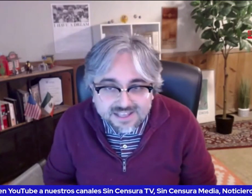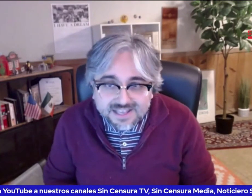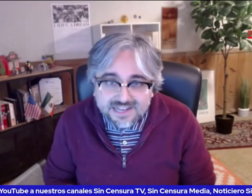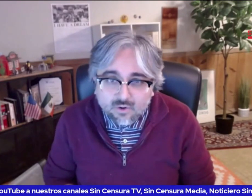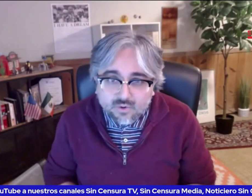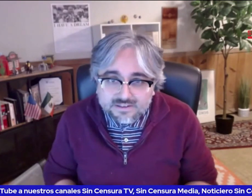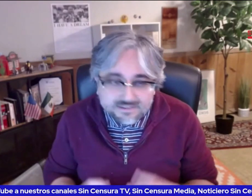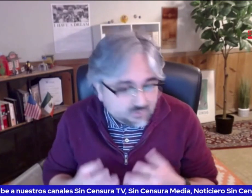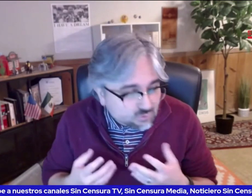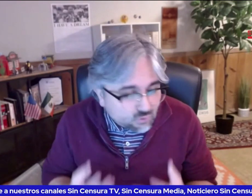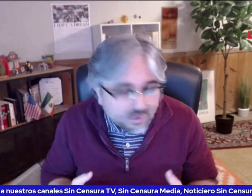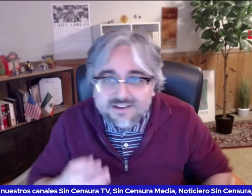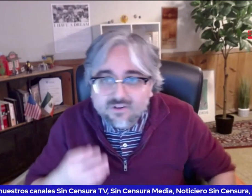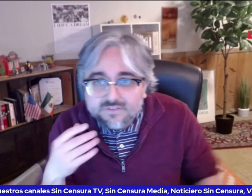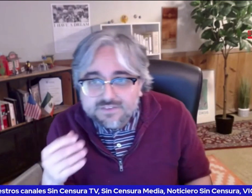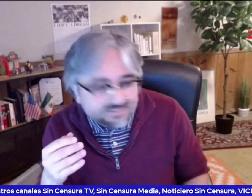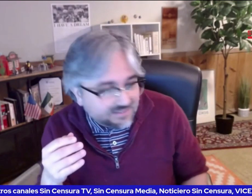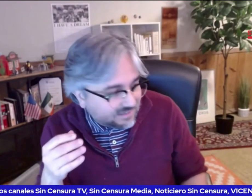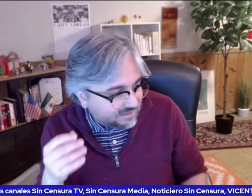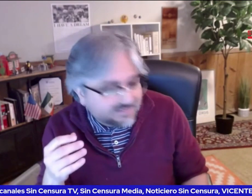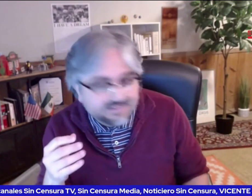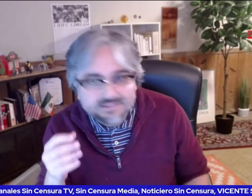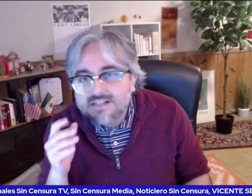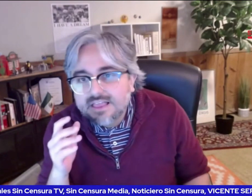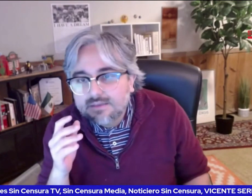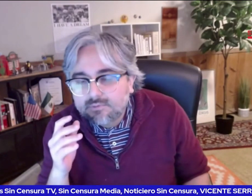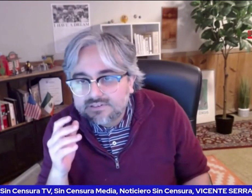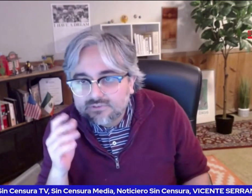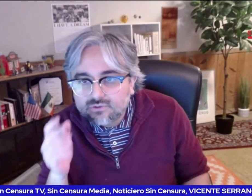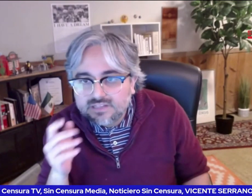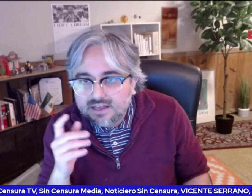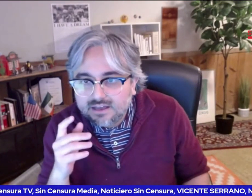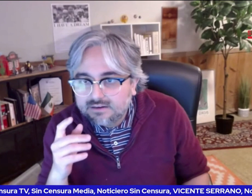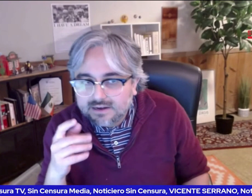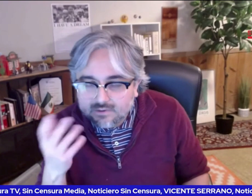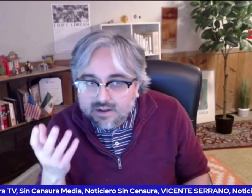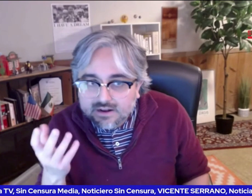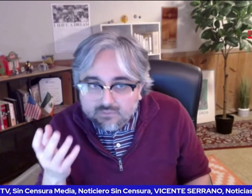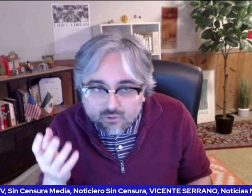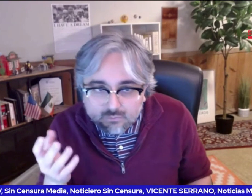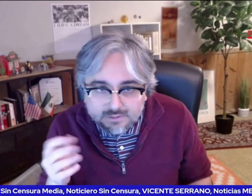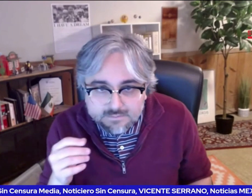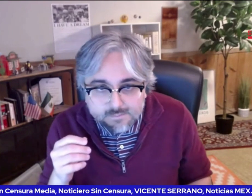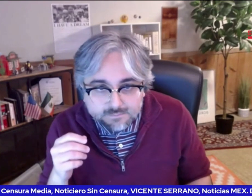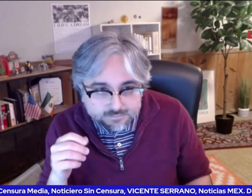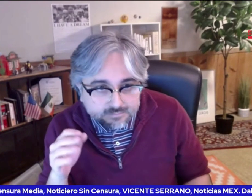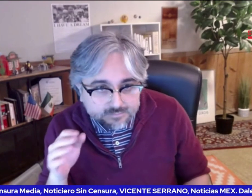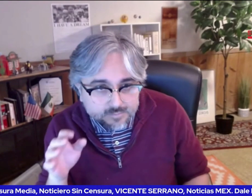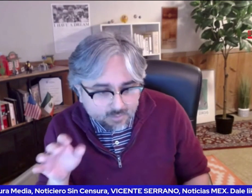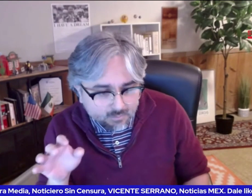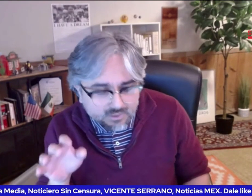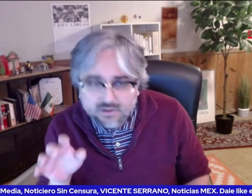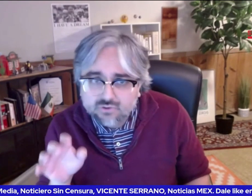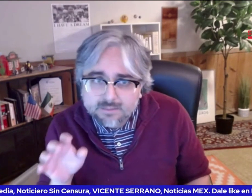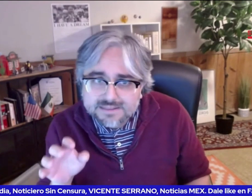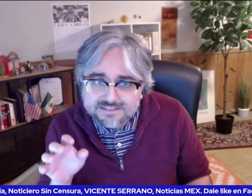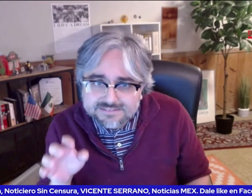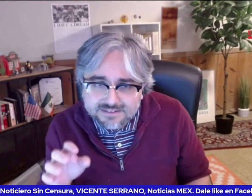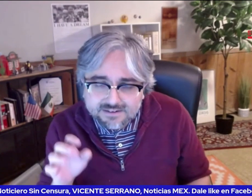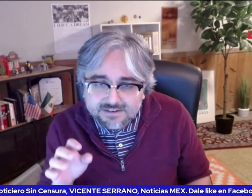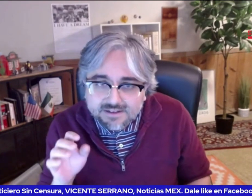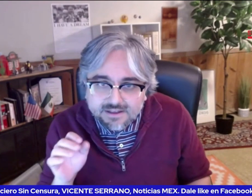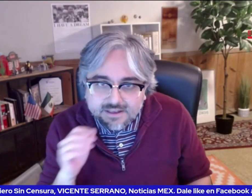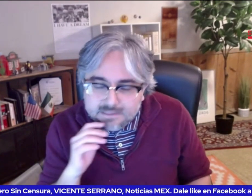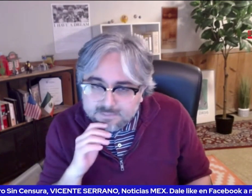Judicial, en lo estructural, en lo difícil que dice, pues resulta realizar una reforma, porque no solamente